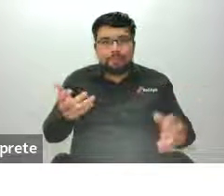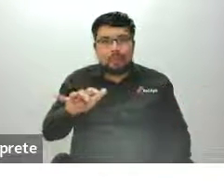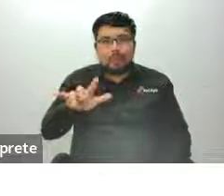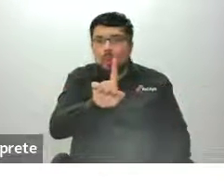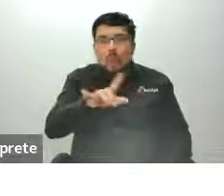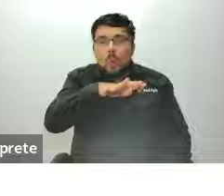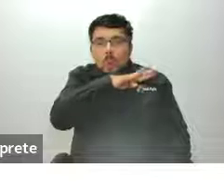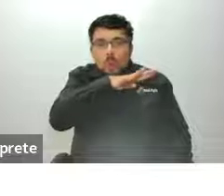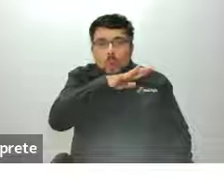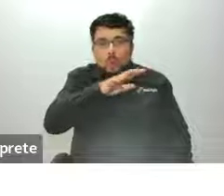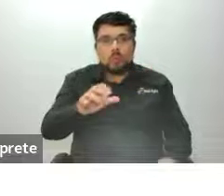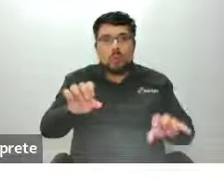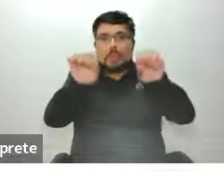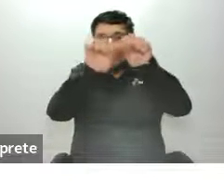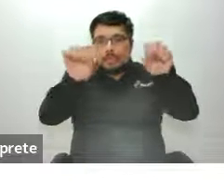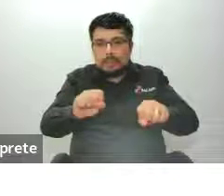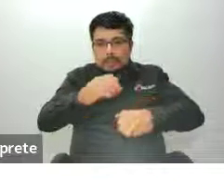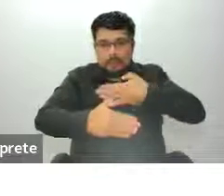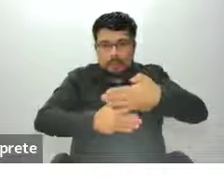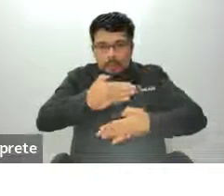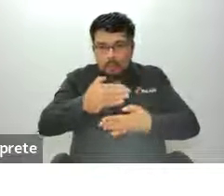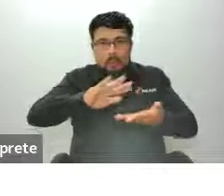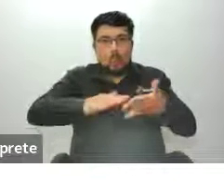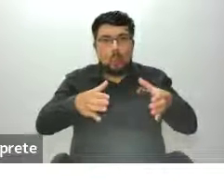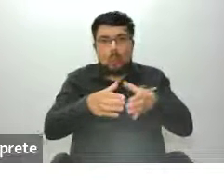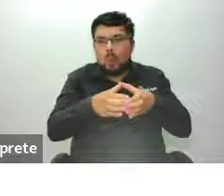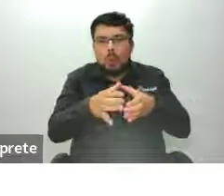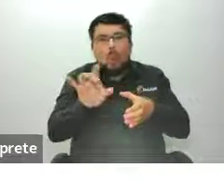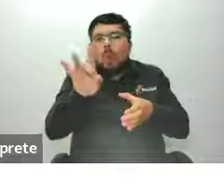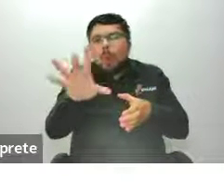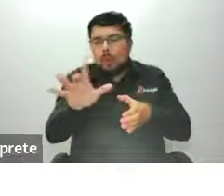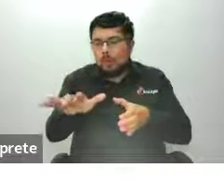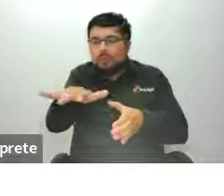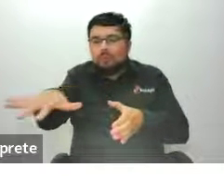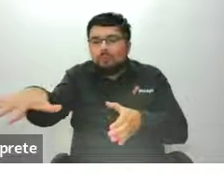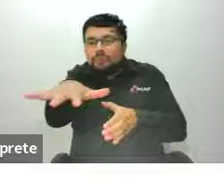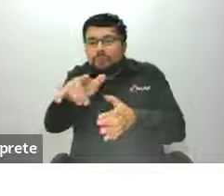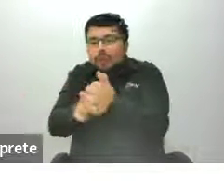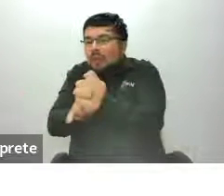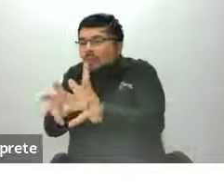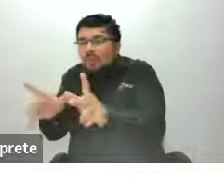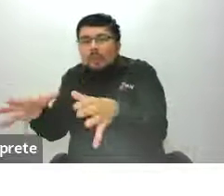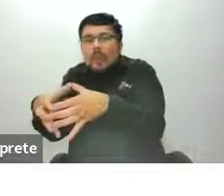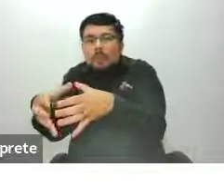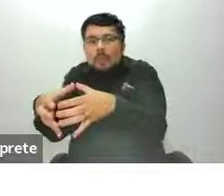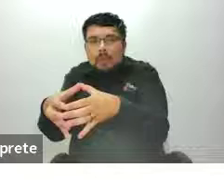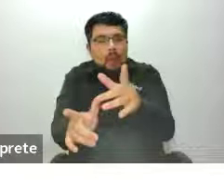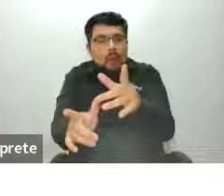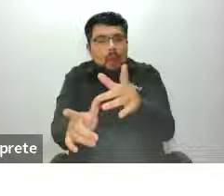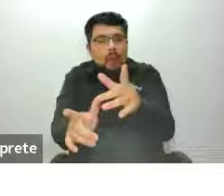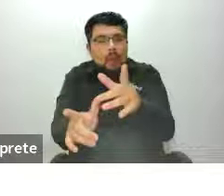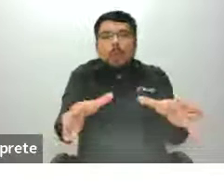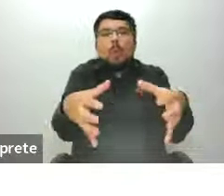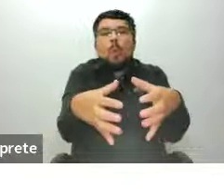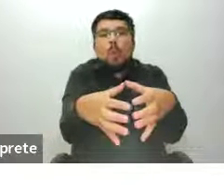una comunidad, es solo de algunos, ¿no? De una familia, de un grupo de personas, pero